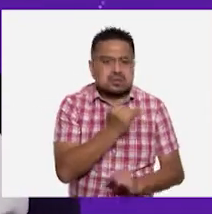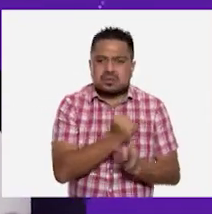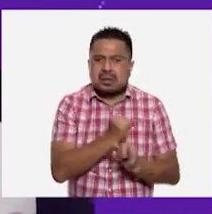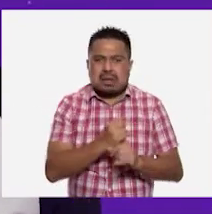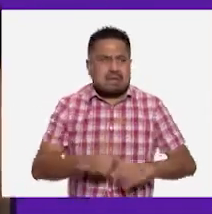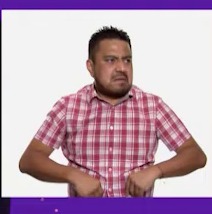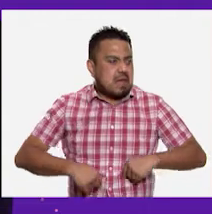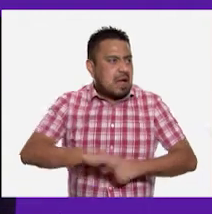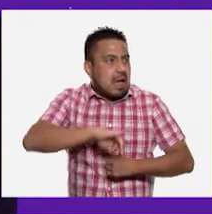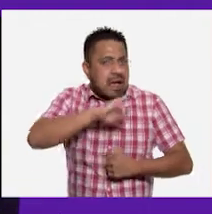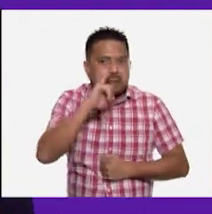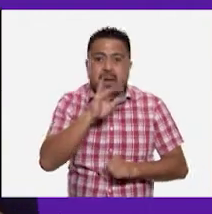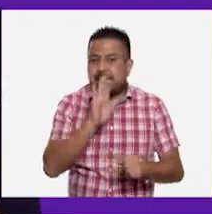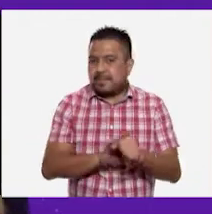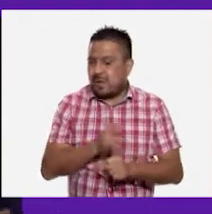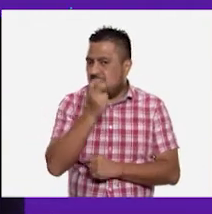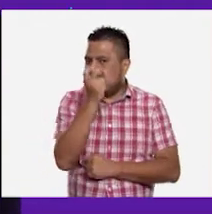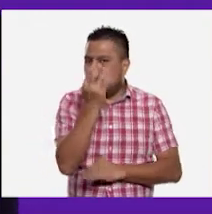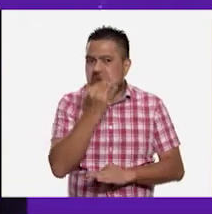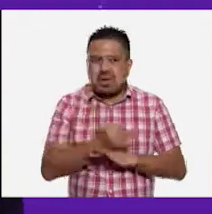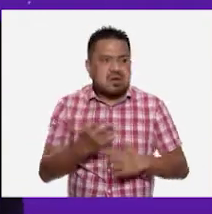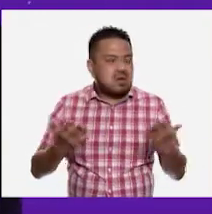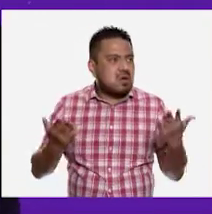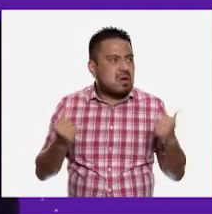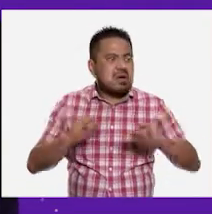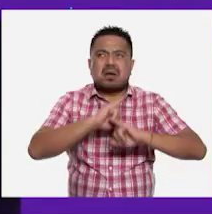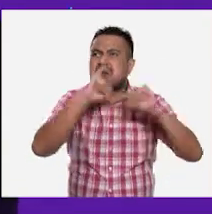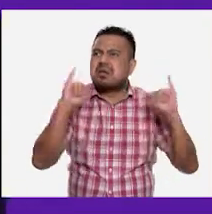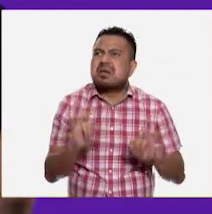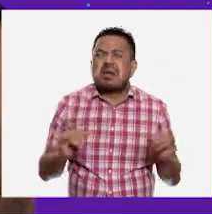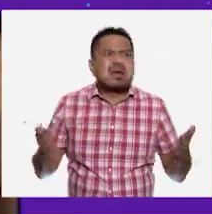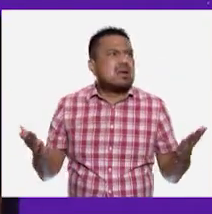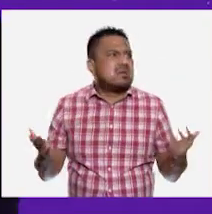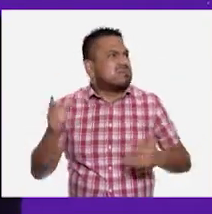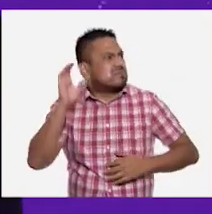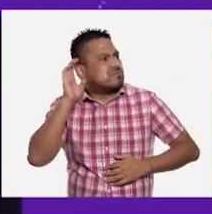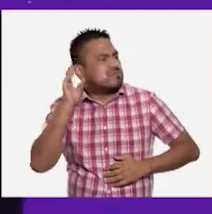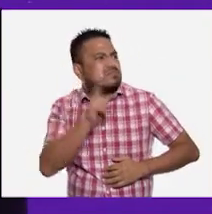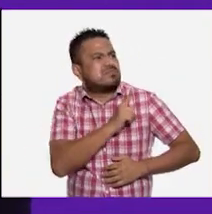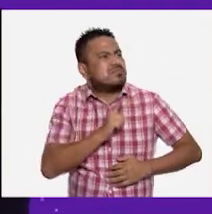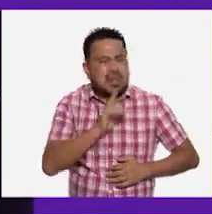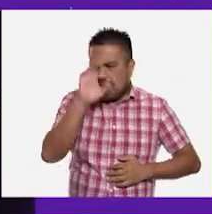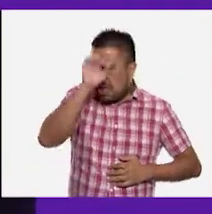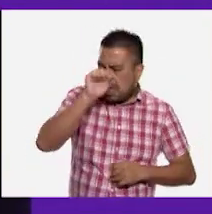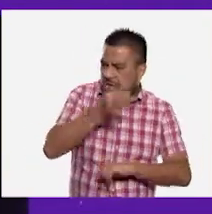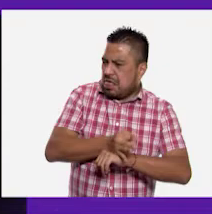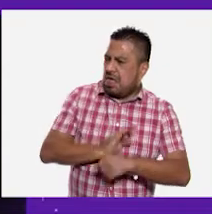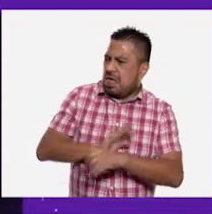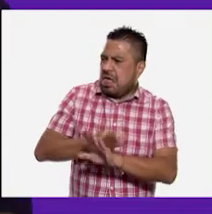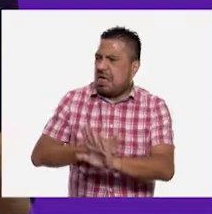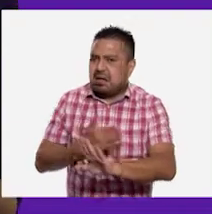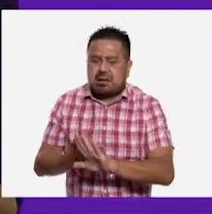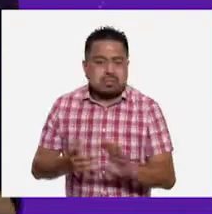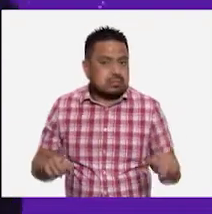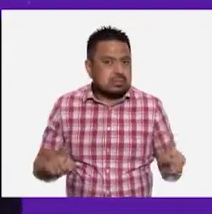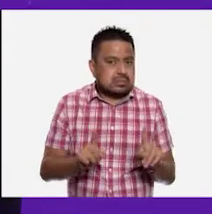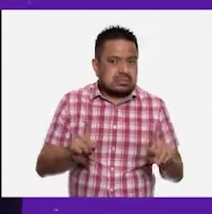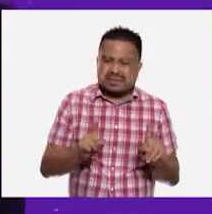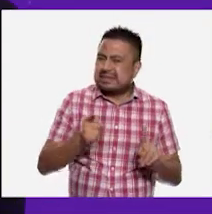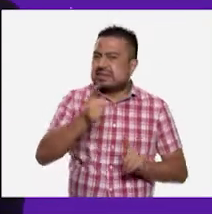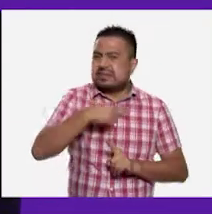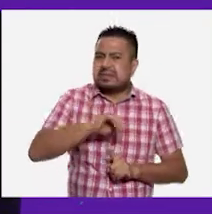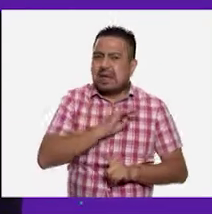su vida. Es por esto que nunca y por ningún motivo debemos hacer bromas o burlas al respecto, y mucho